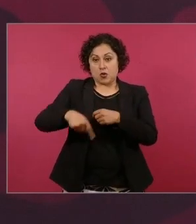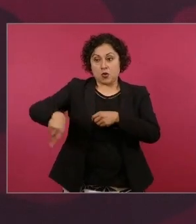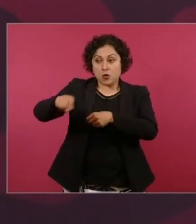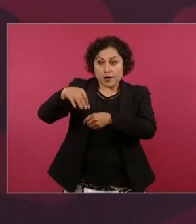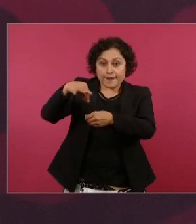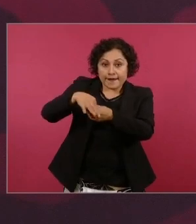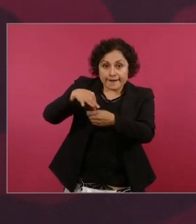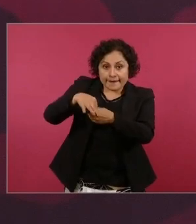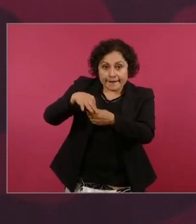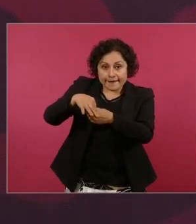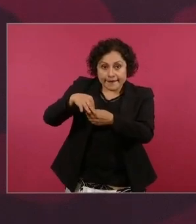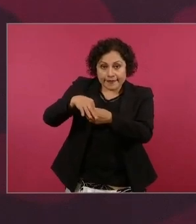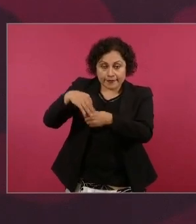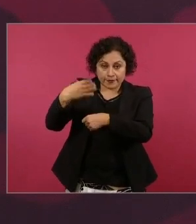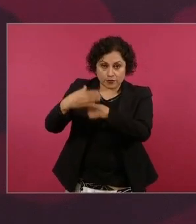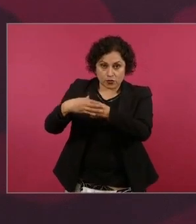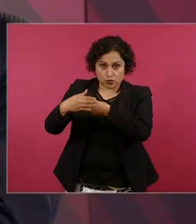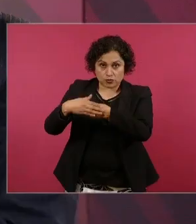está